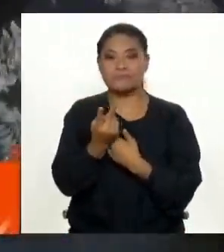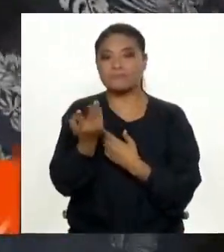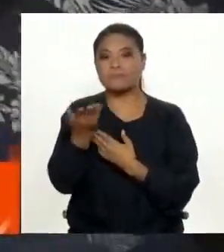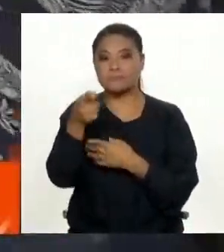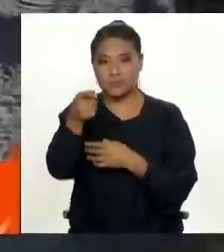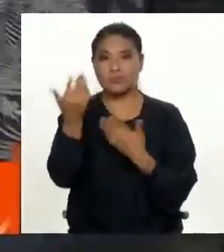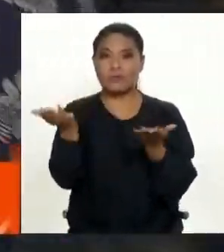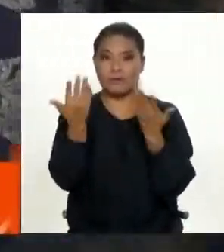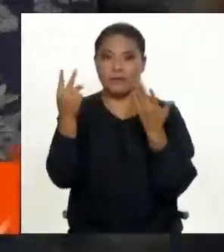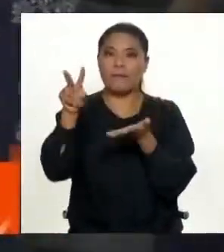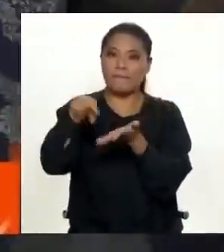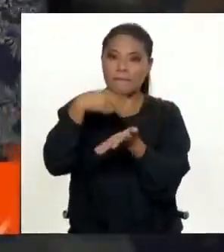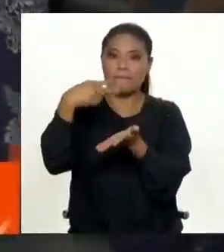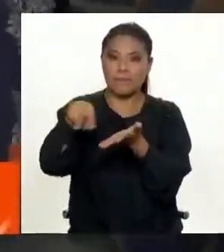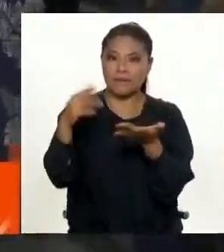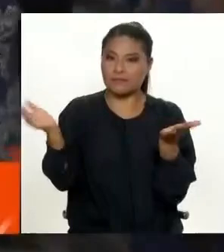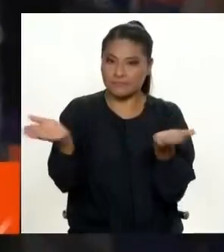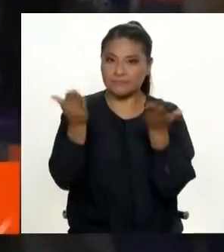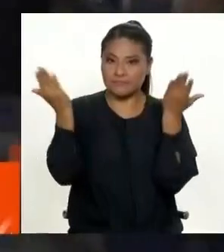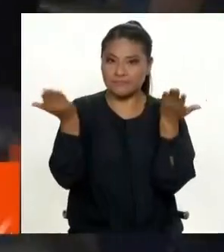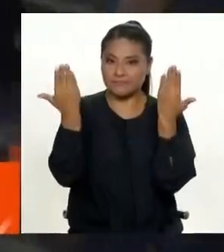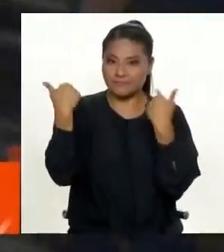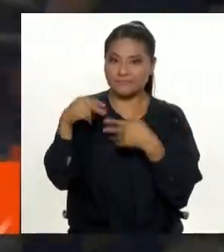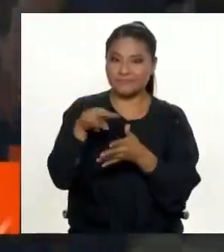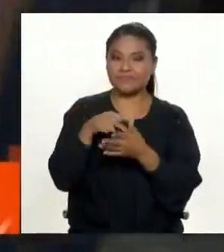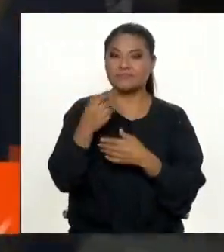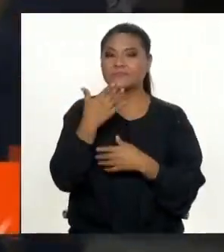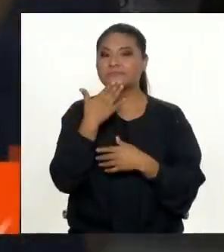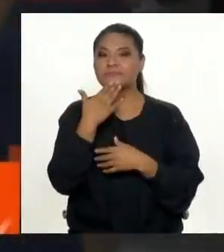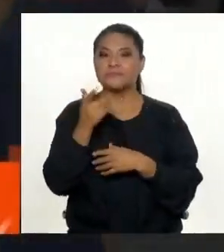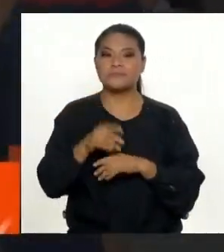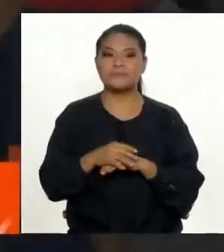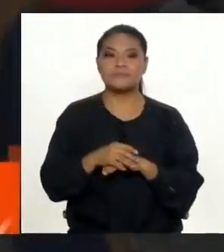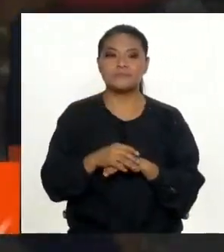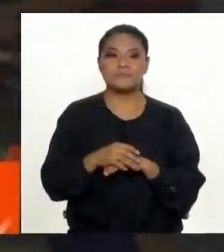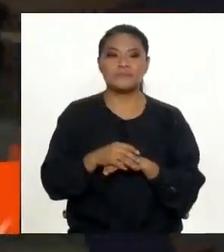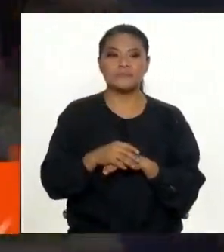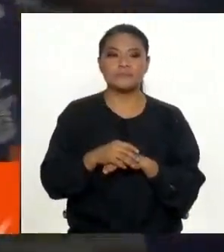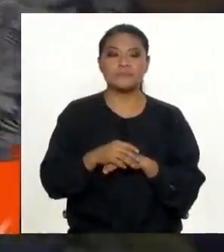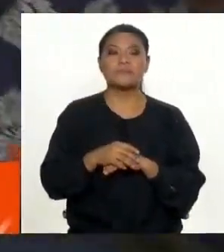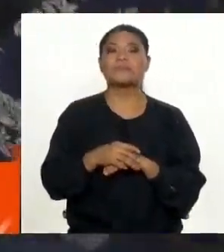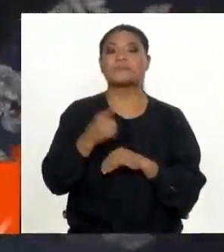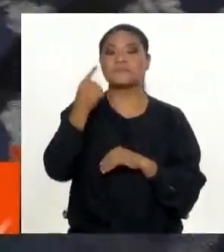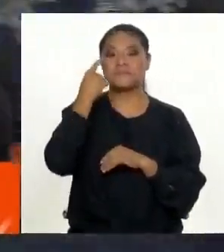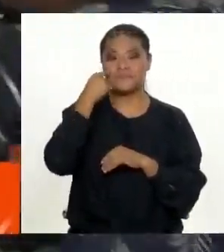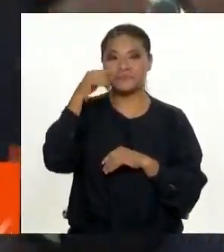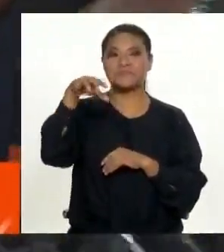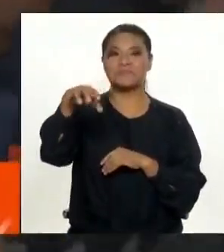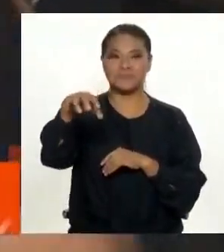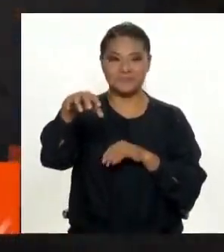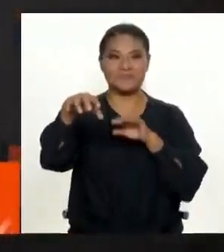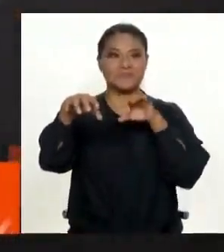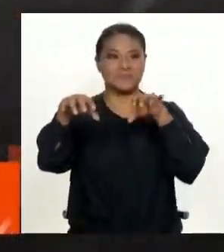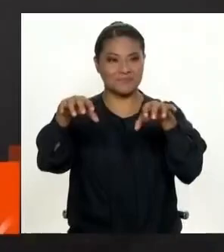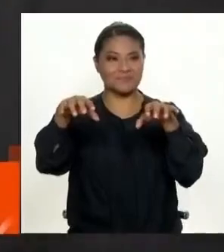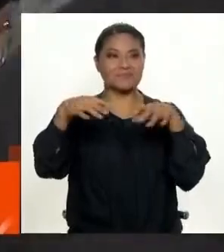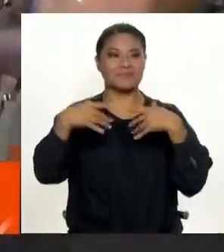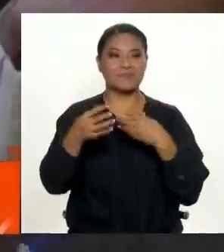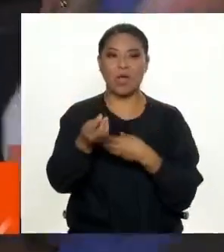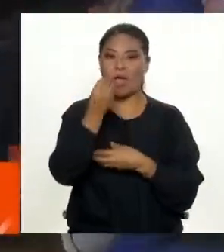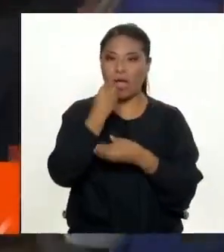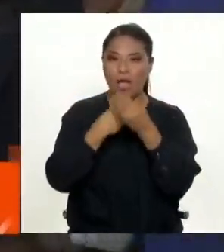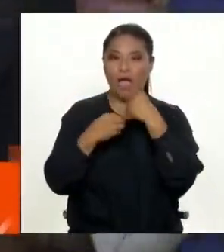A ver, si se animan los dos a subir al escenario. Hay un grupito ahí adelante, Jimena. Para quemar las calorías de esos Juanes.